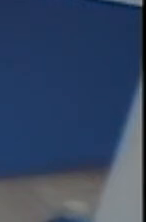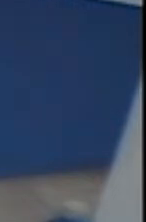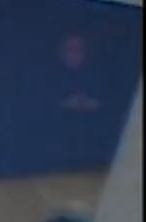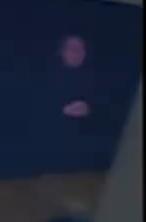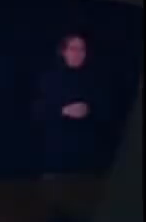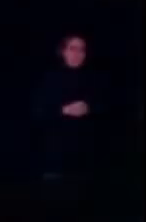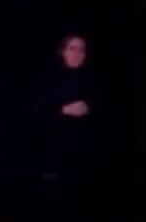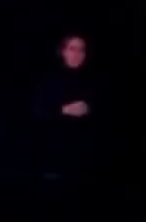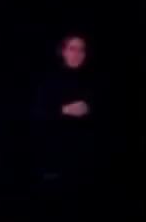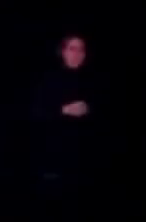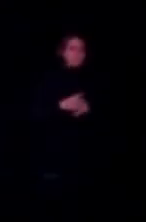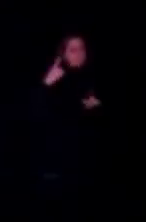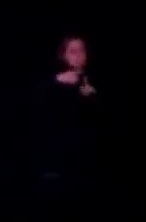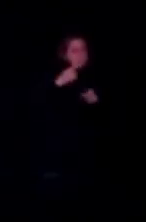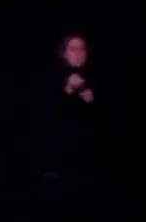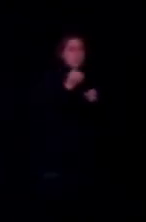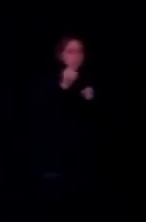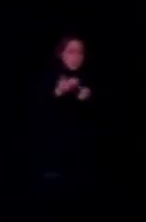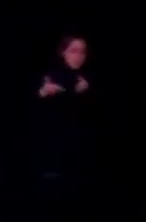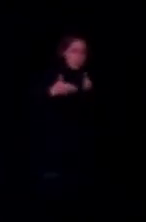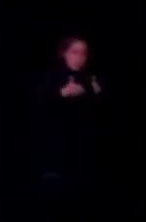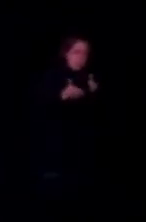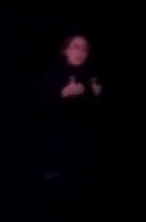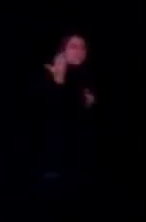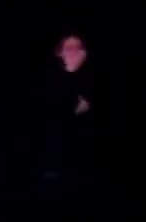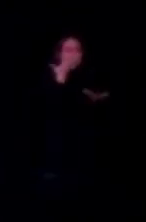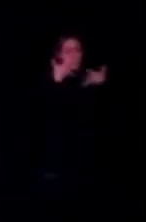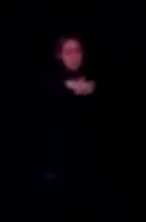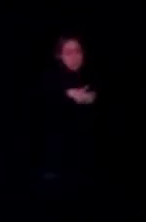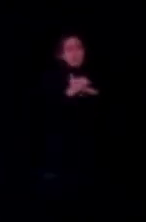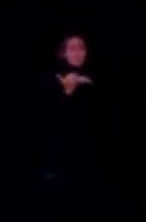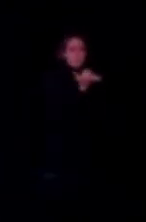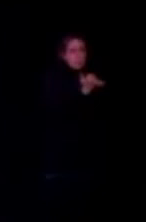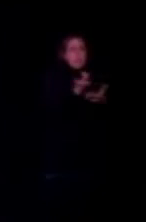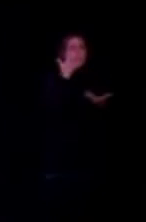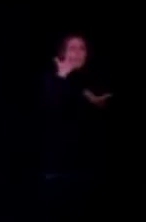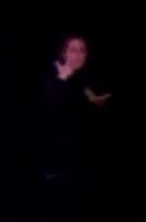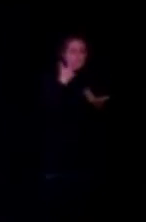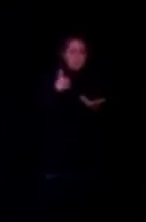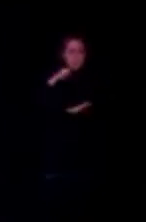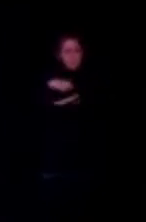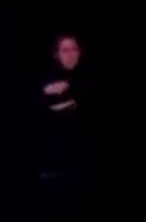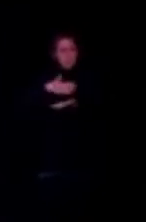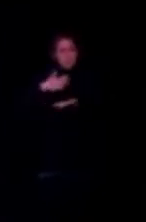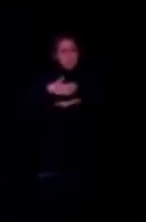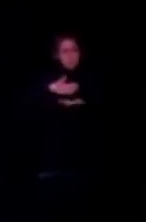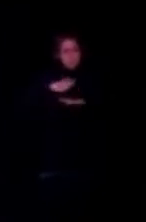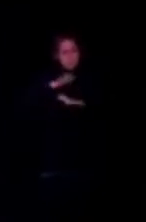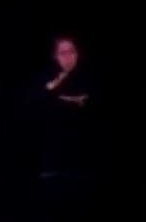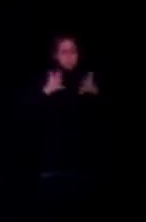sobre la escuela inclusiva cómo transformar nuestros centros en un centro más inclusivo